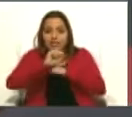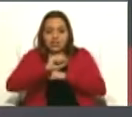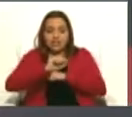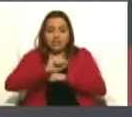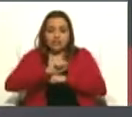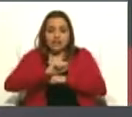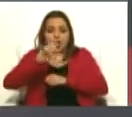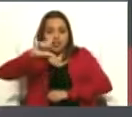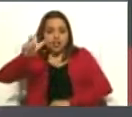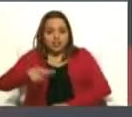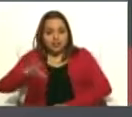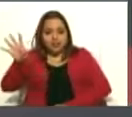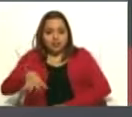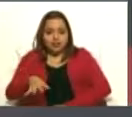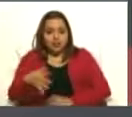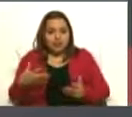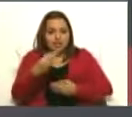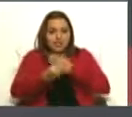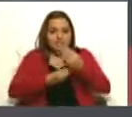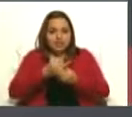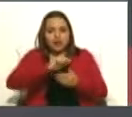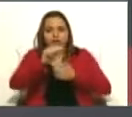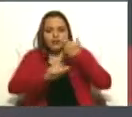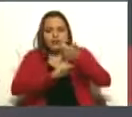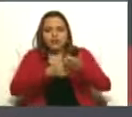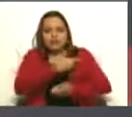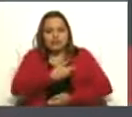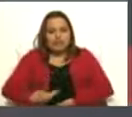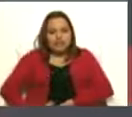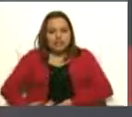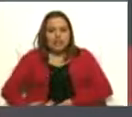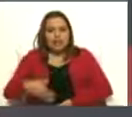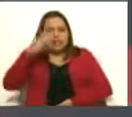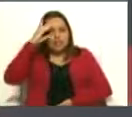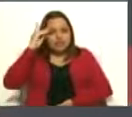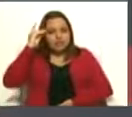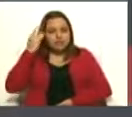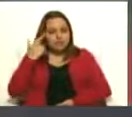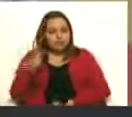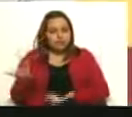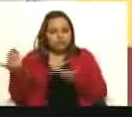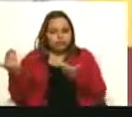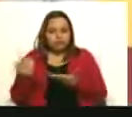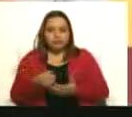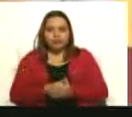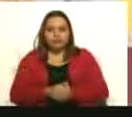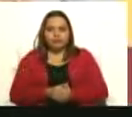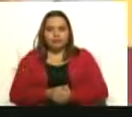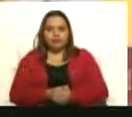territorio Esequibo. ¿Qué está haciendo la vicepresidenta Delcy Rodríguez? Pues bien, vamos a verlo.